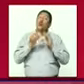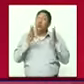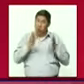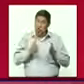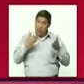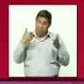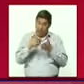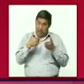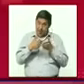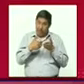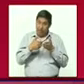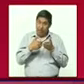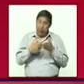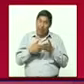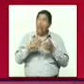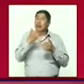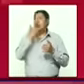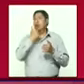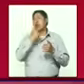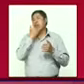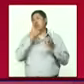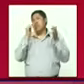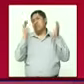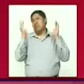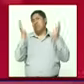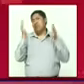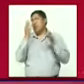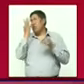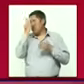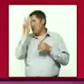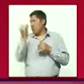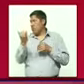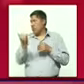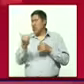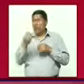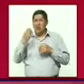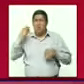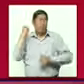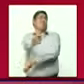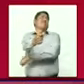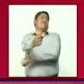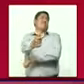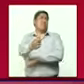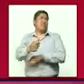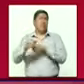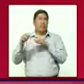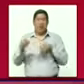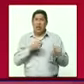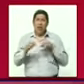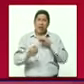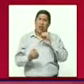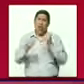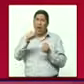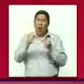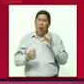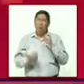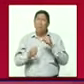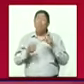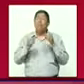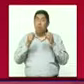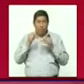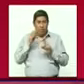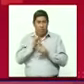encontraban cerca del lugar. El accidente ocurrió aparentemente debido a la alta velocidad en la que transitaba este vehículo. El conductor